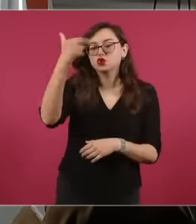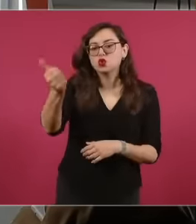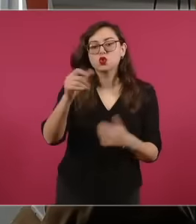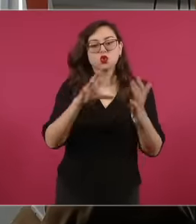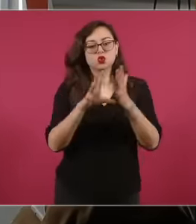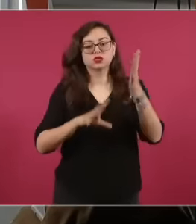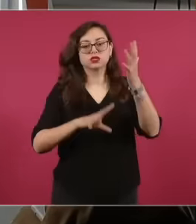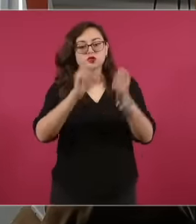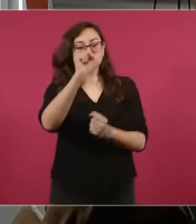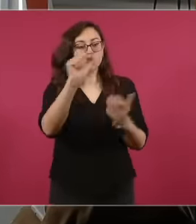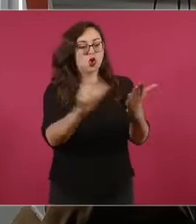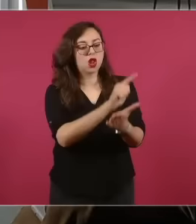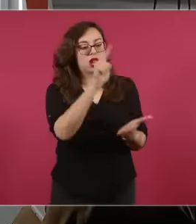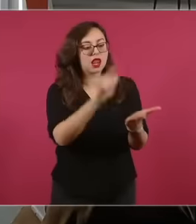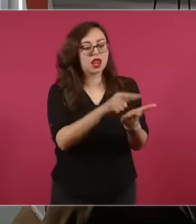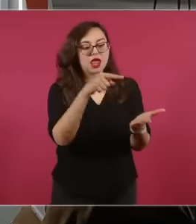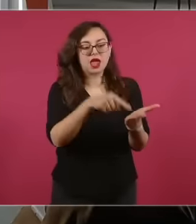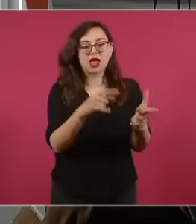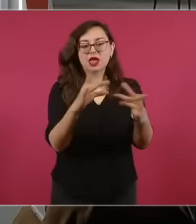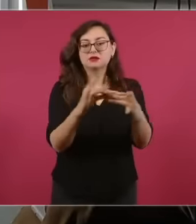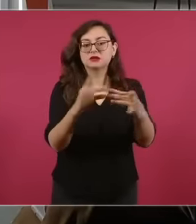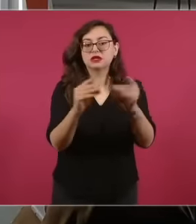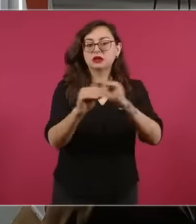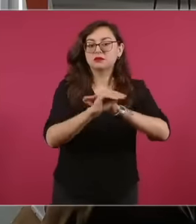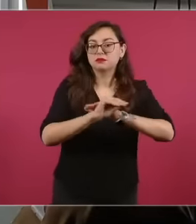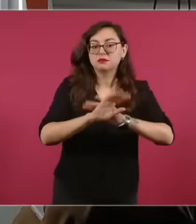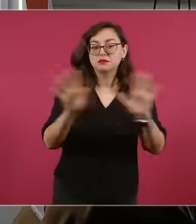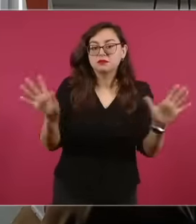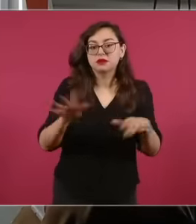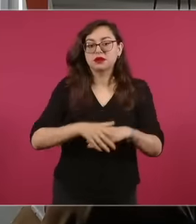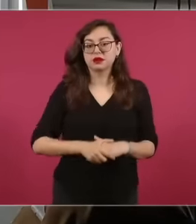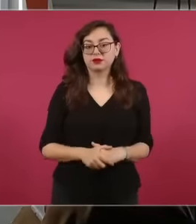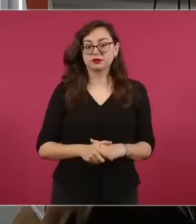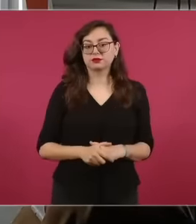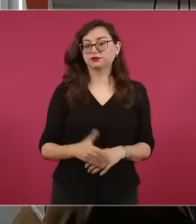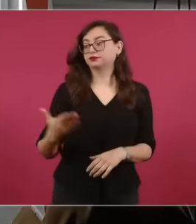Primero inventaron lo de la sobrerepresentación,